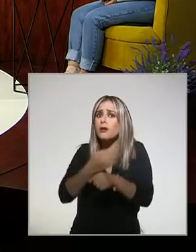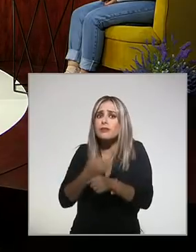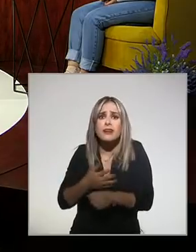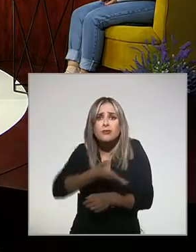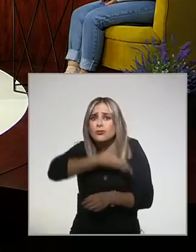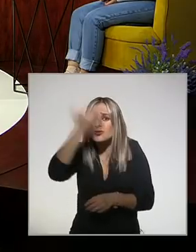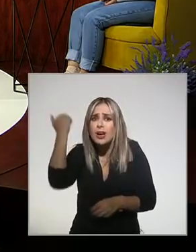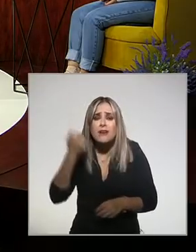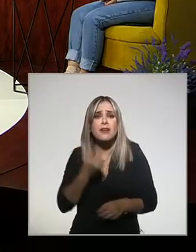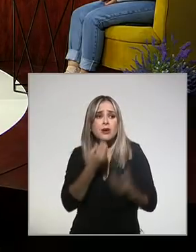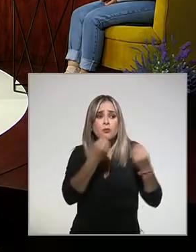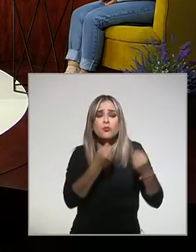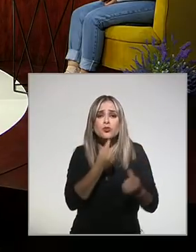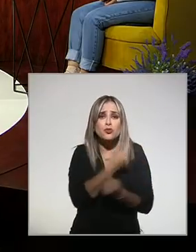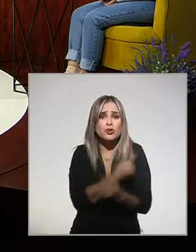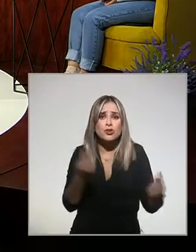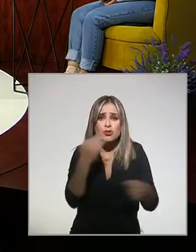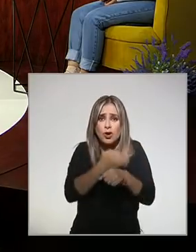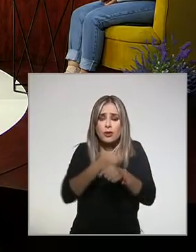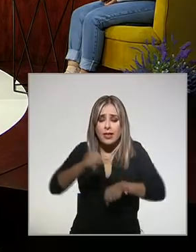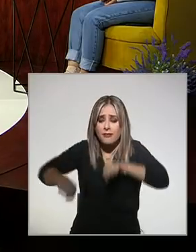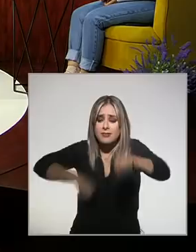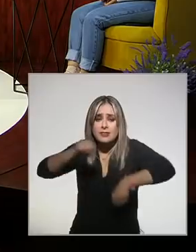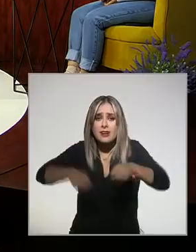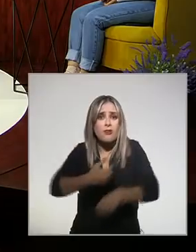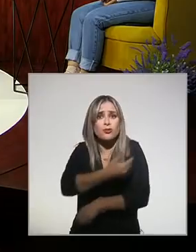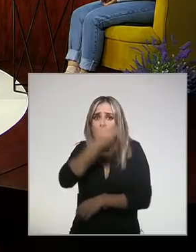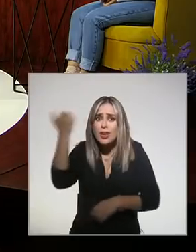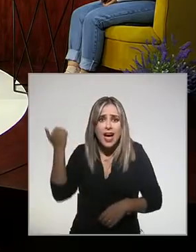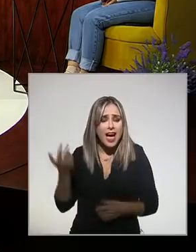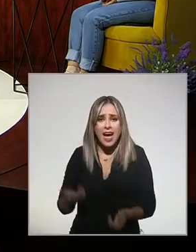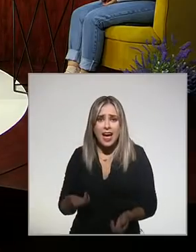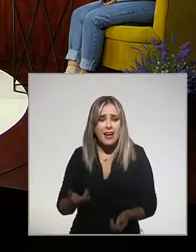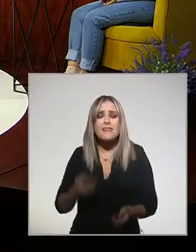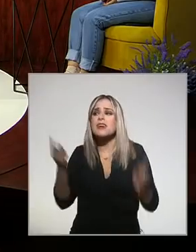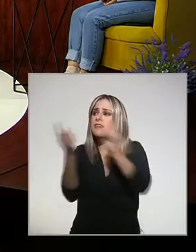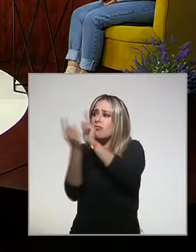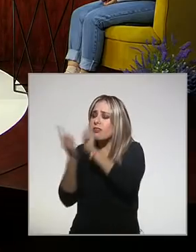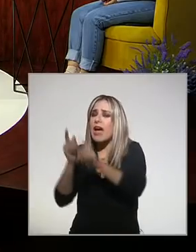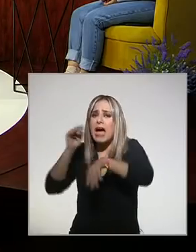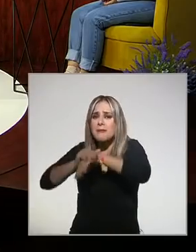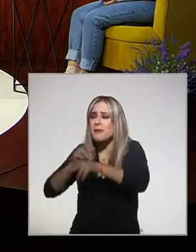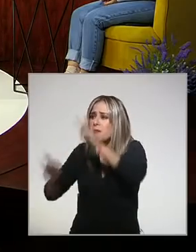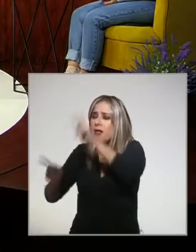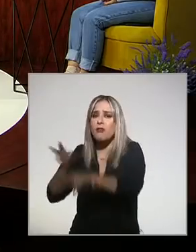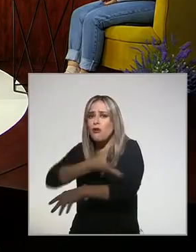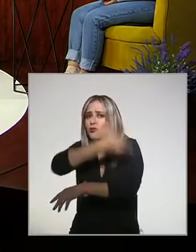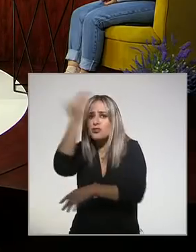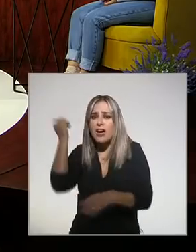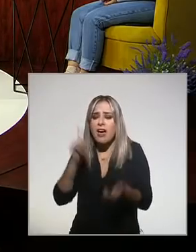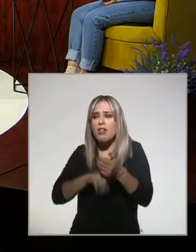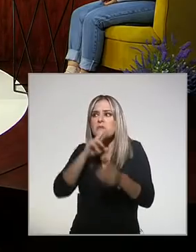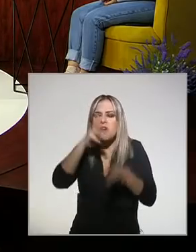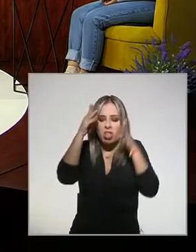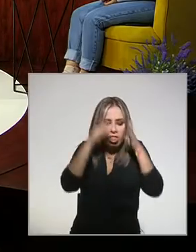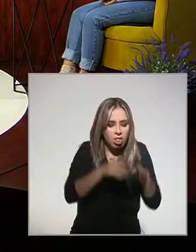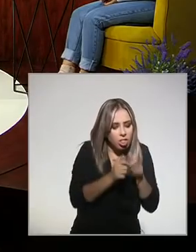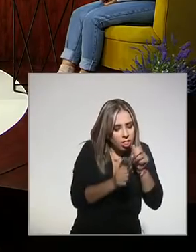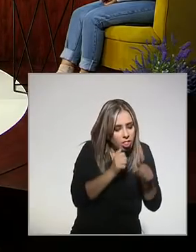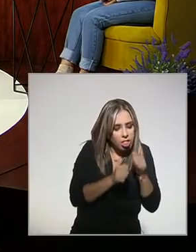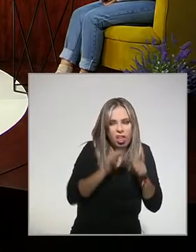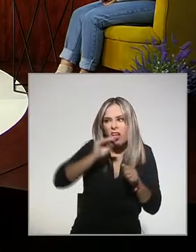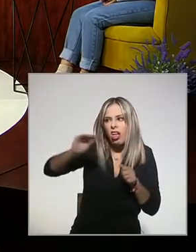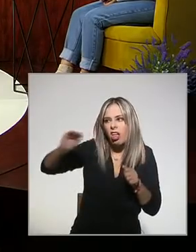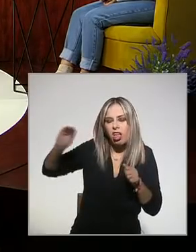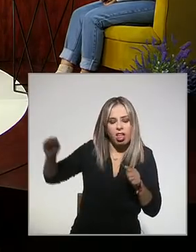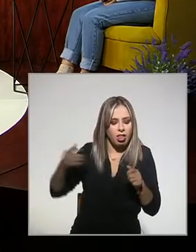saben andar en bicicleta, por ejemplo, ¿no? Y es algo que la pandemia nos está dejando como un foco de atención. O sea, sí, por un lado nos dimos